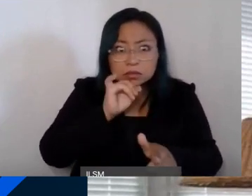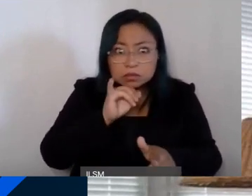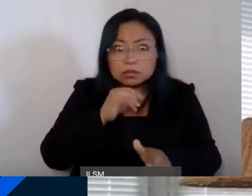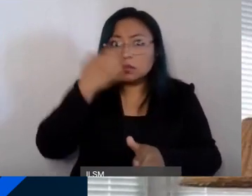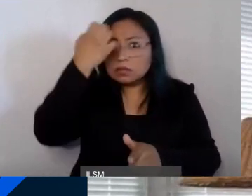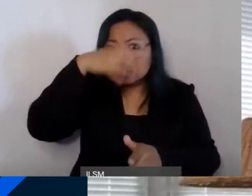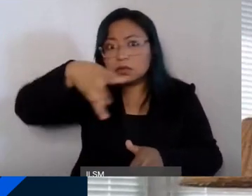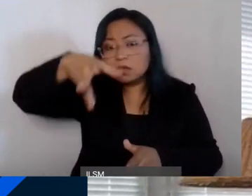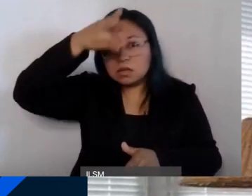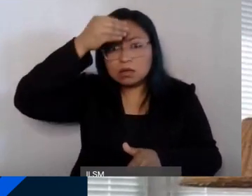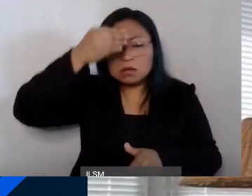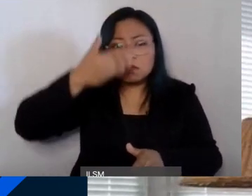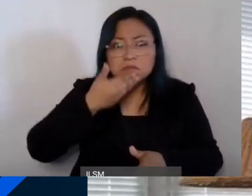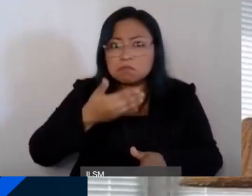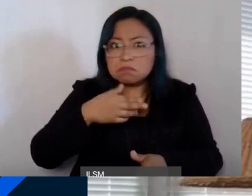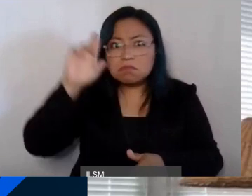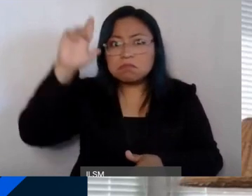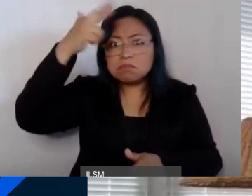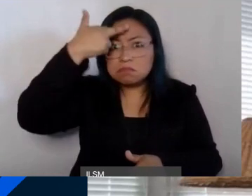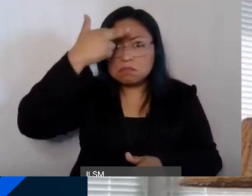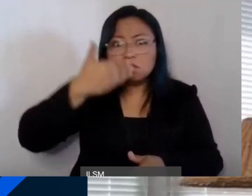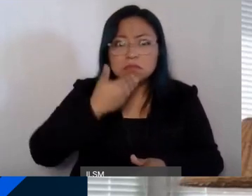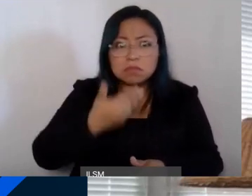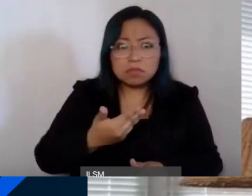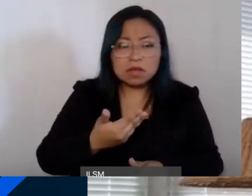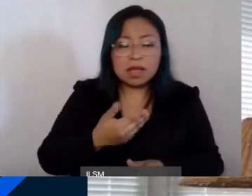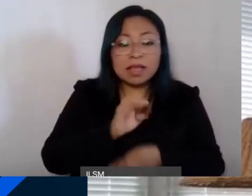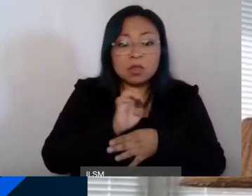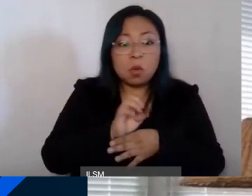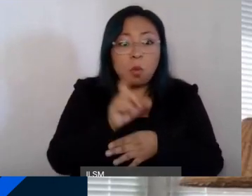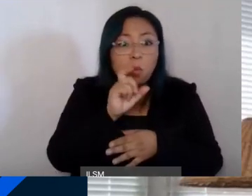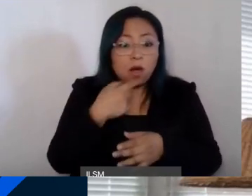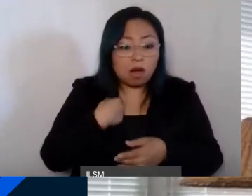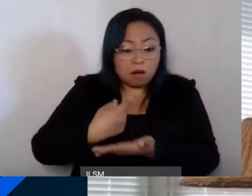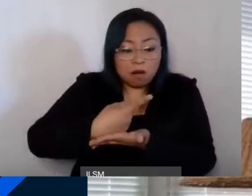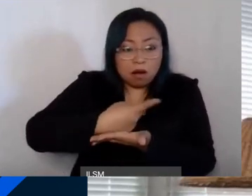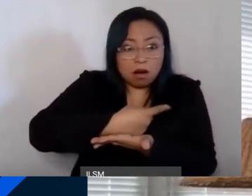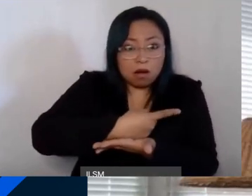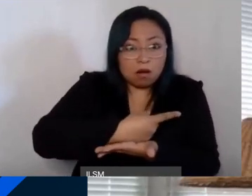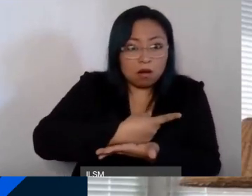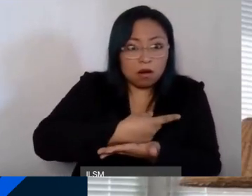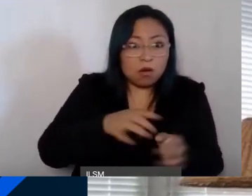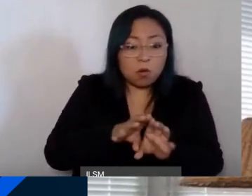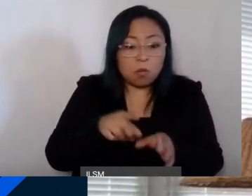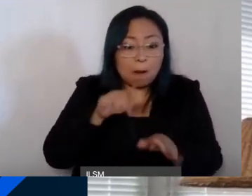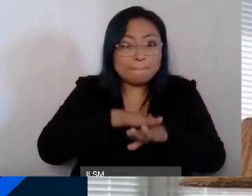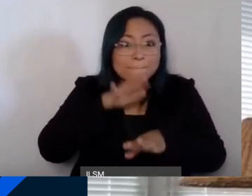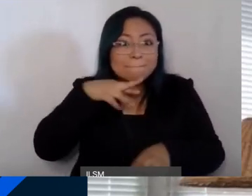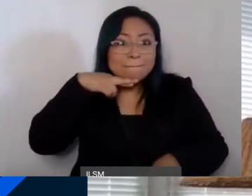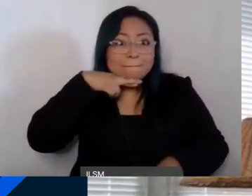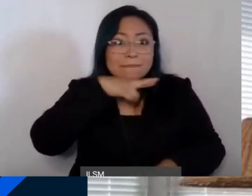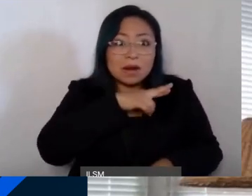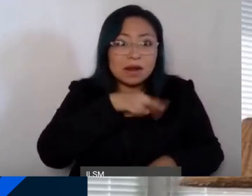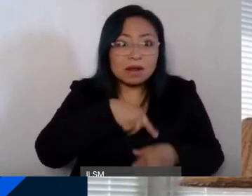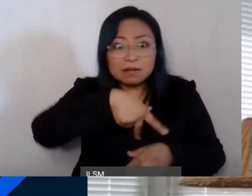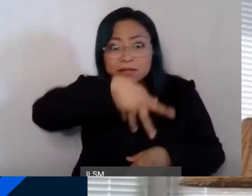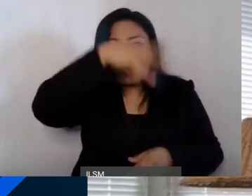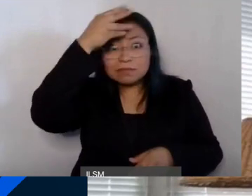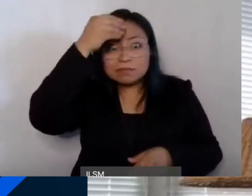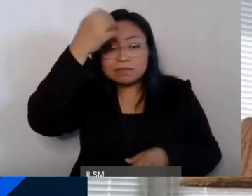aprendieron y que es más la cola lo hace más rápido y mejor